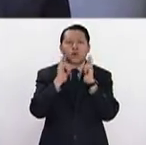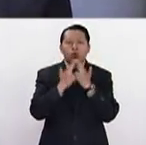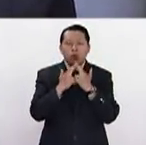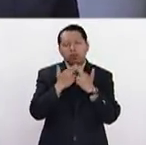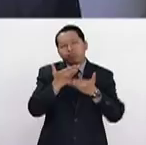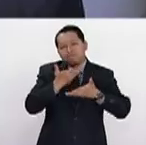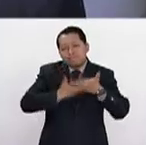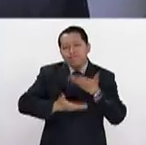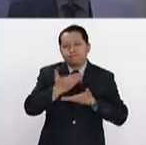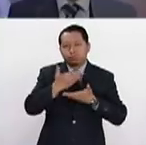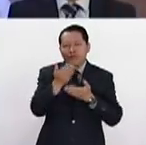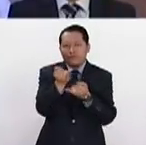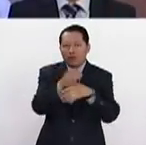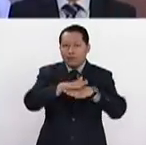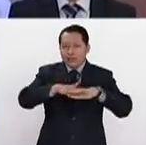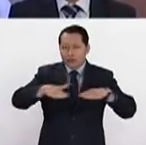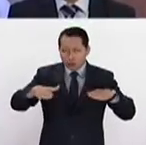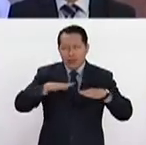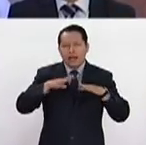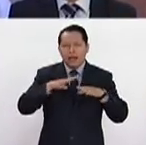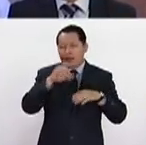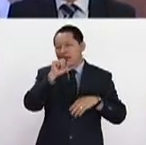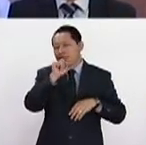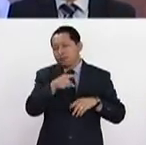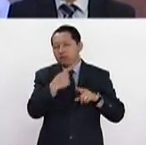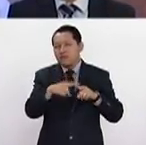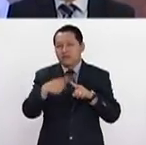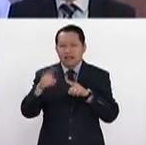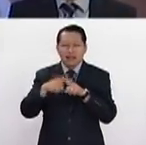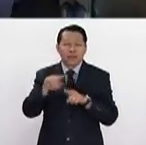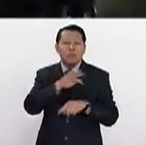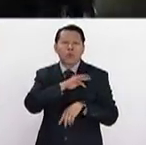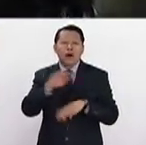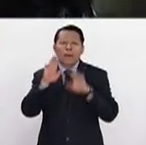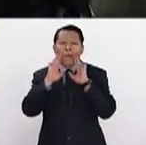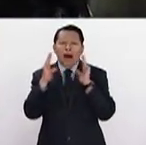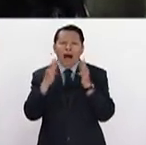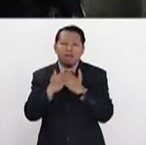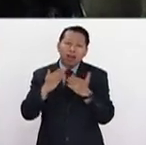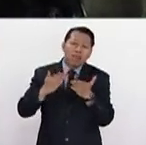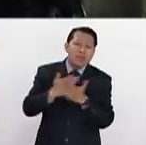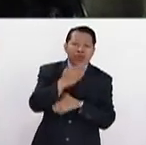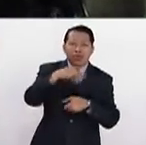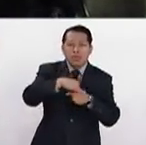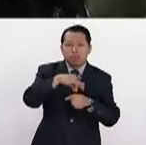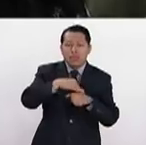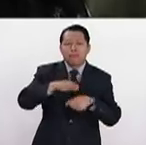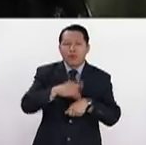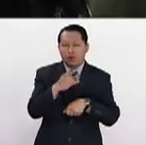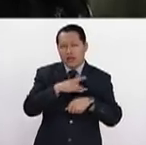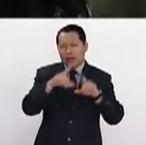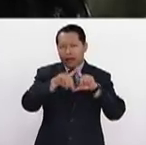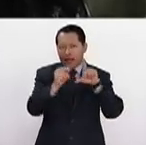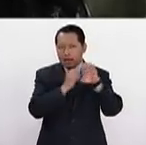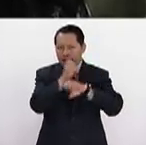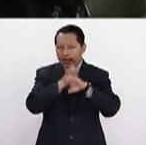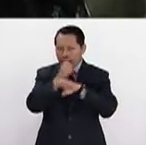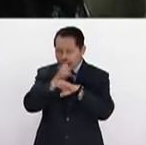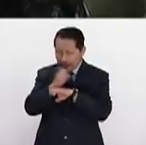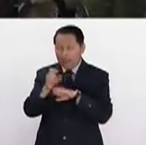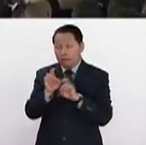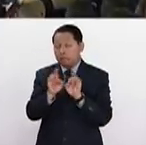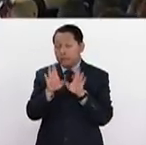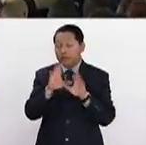respecto a la presunta injerencia del crimen organizado en las elecciones. Dijo que hay regiones del país donde existen signos de alarma por